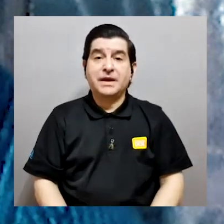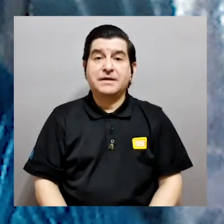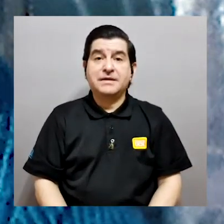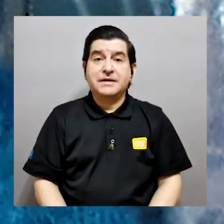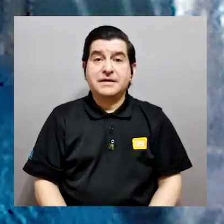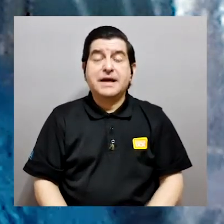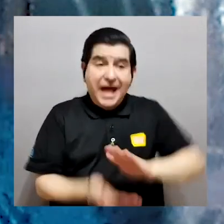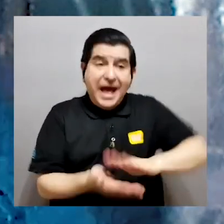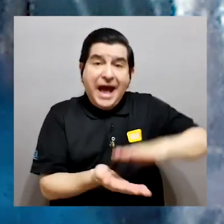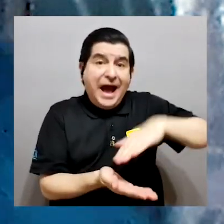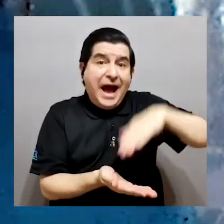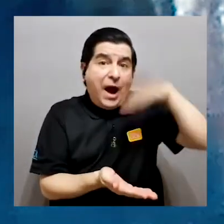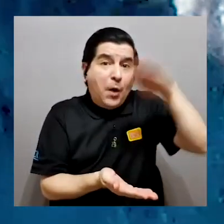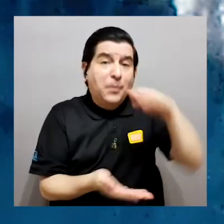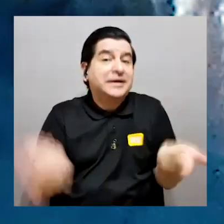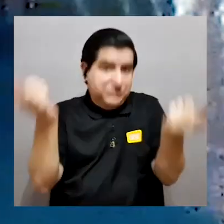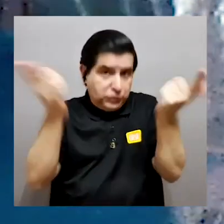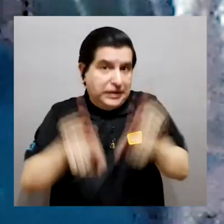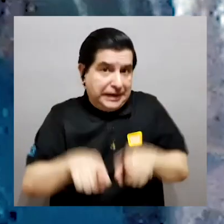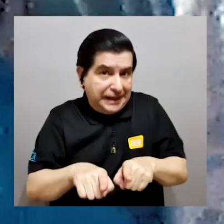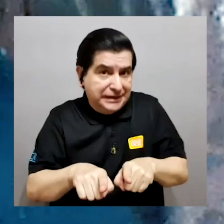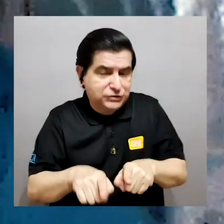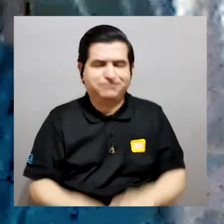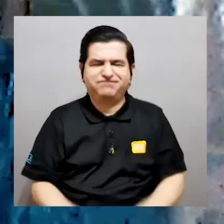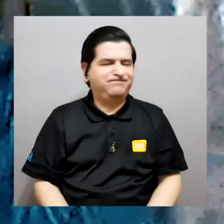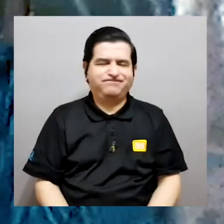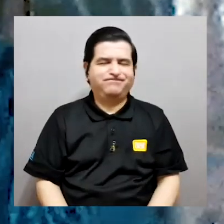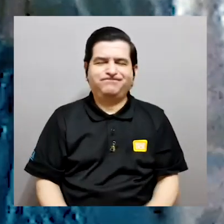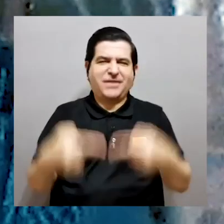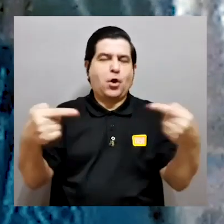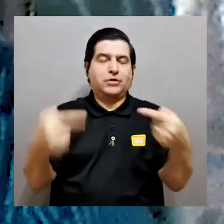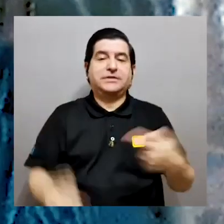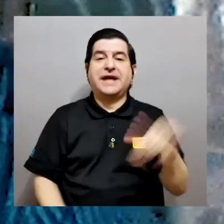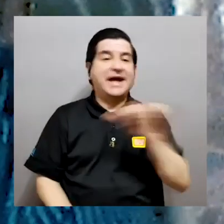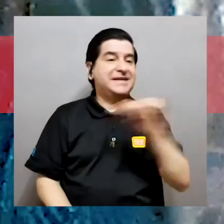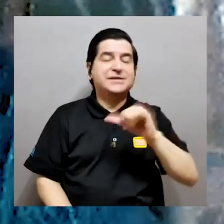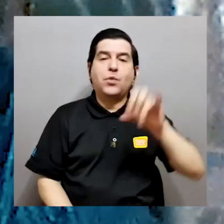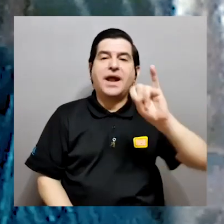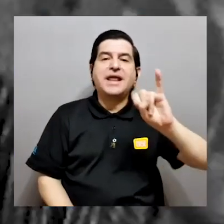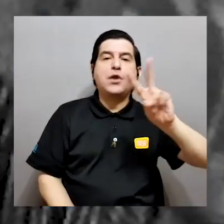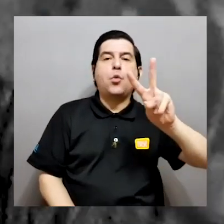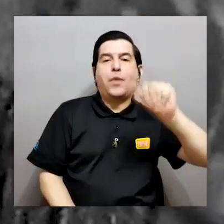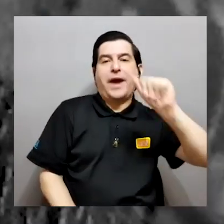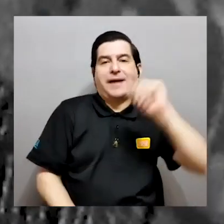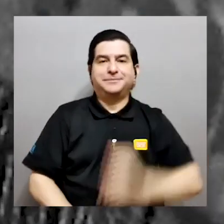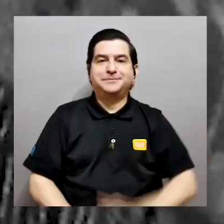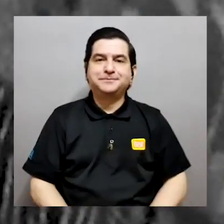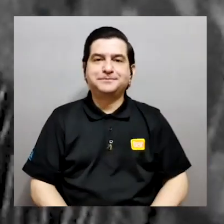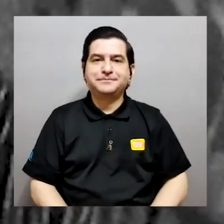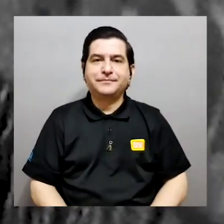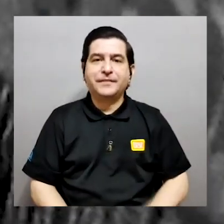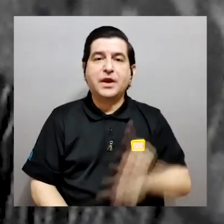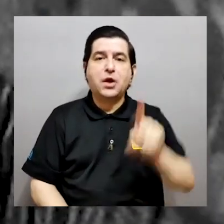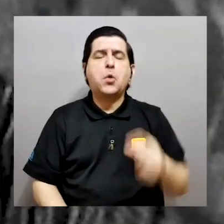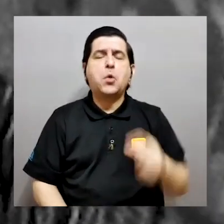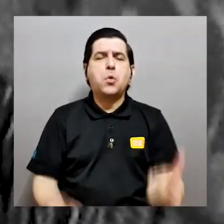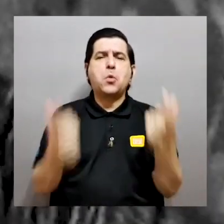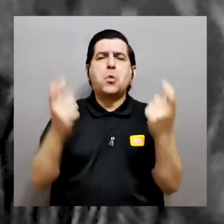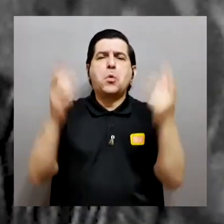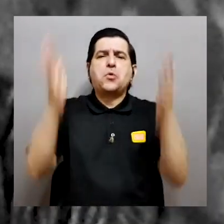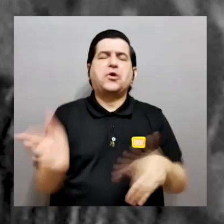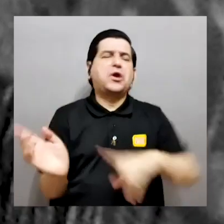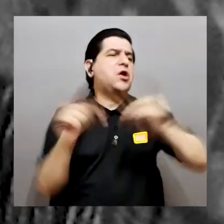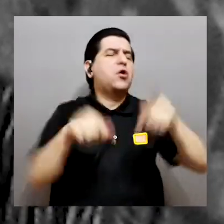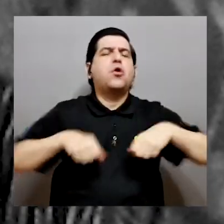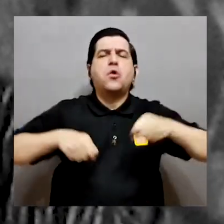Por lo menos, digamos, de incremento, como es en este caso, ¿eh? Al final de cuentas, lo mismo que el IVA, pongámoslo así. Un rico llega